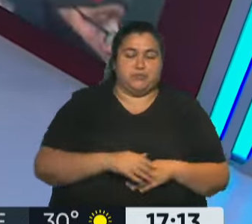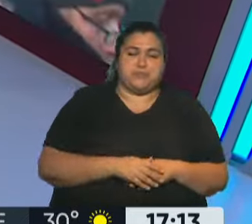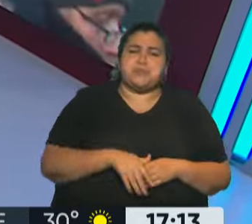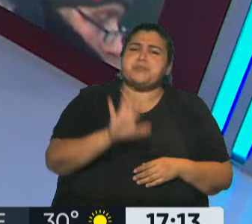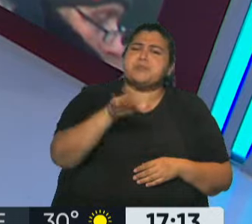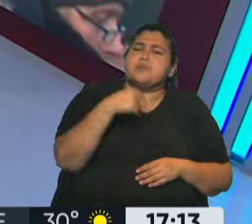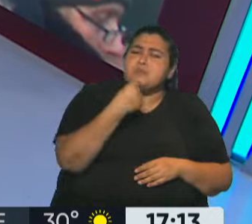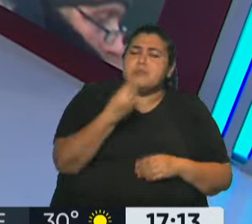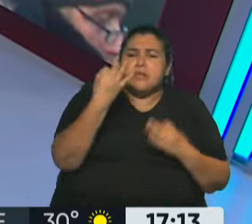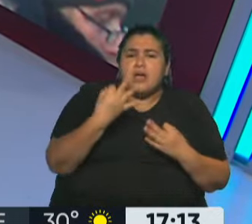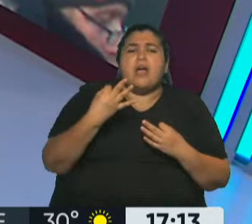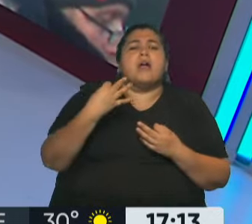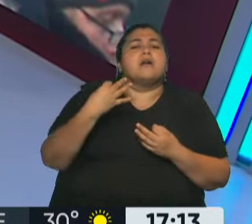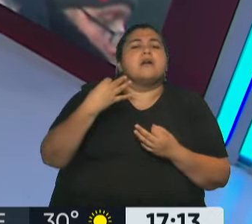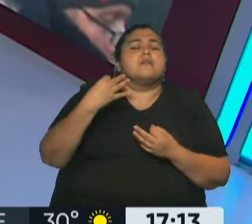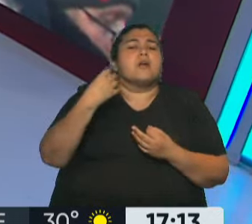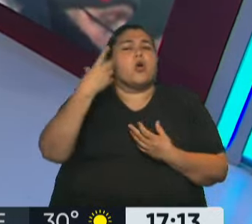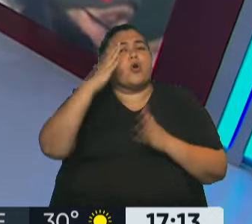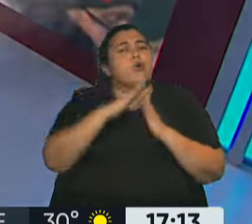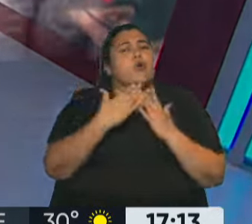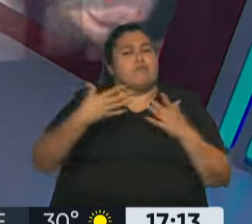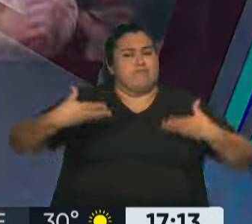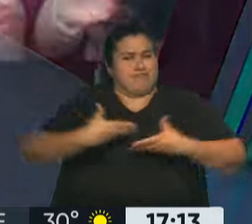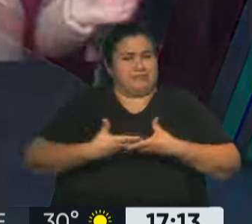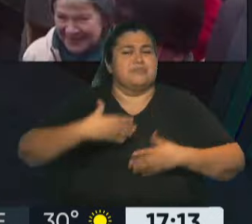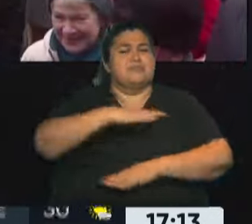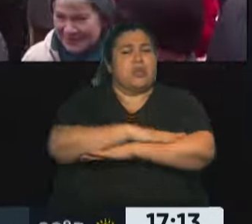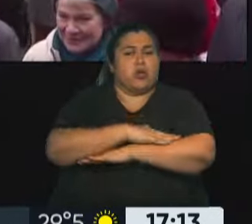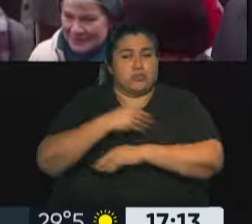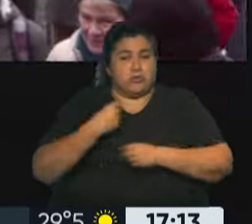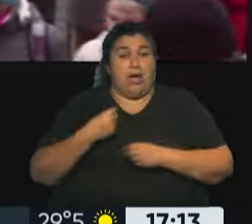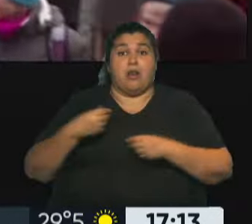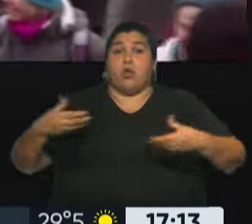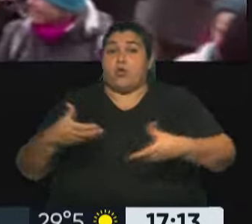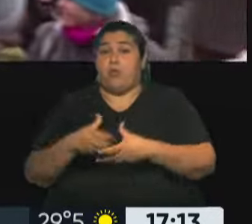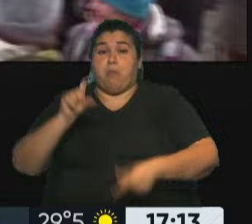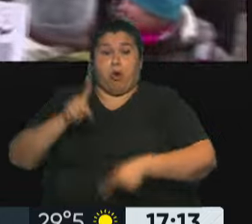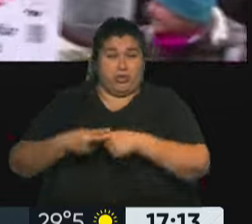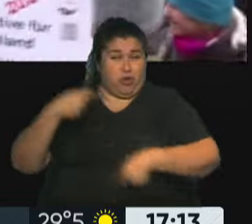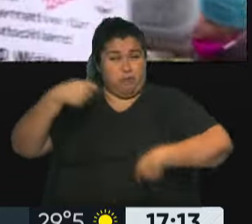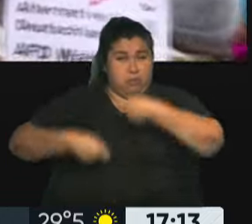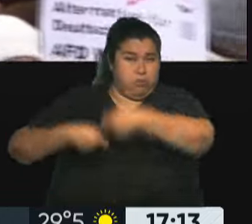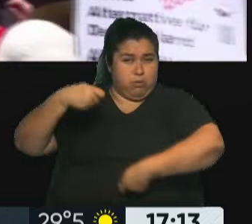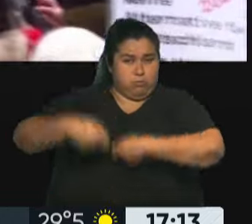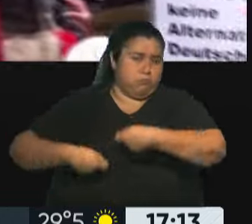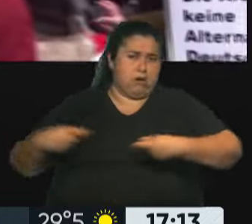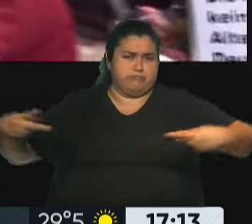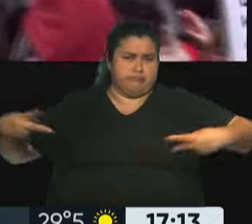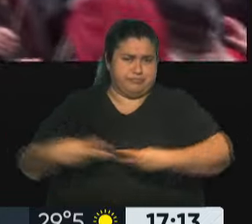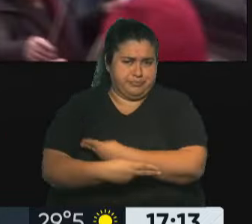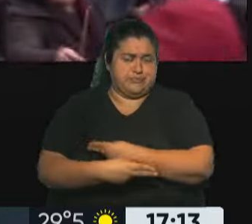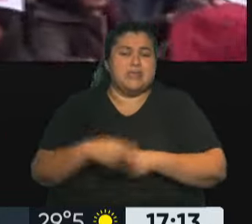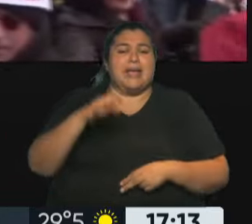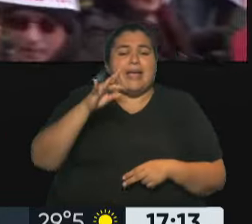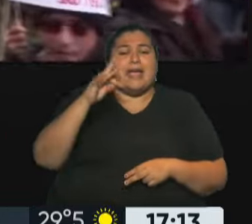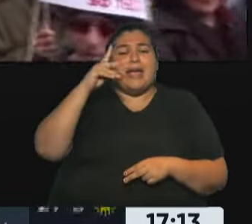Tribunal Constitucional lo que hizo fue quitarle los fondos públicos que recibe otro partido, que es el partido Die Heimat, La Patria,